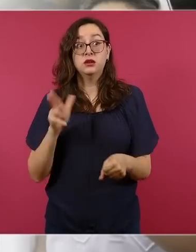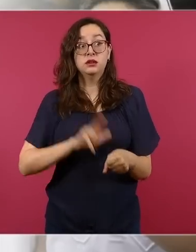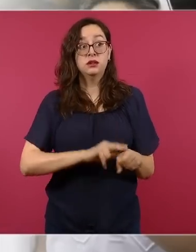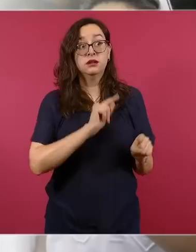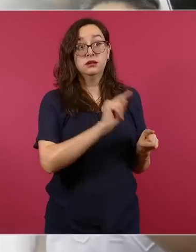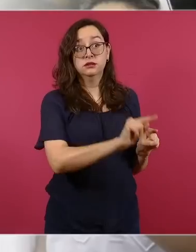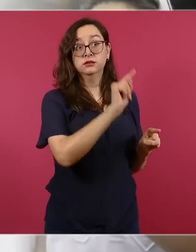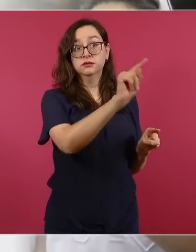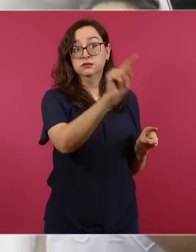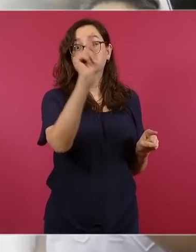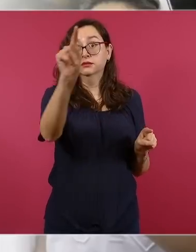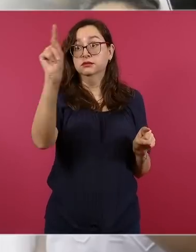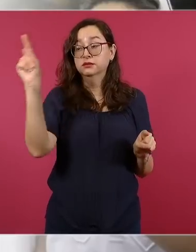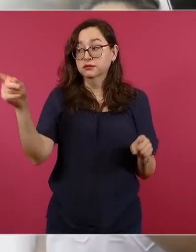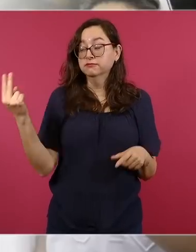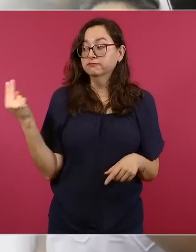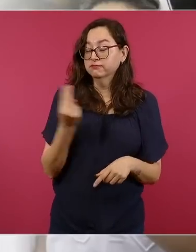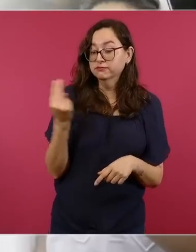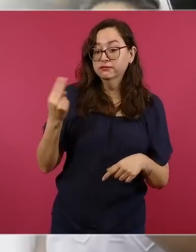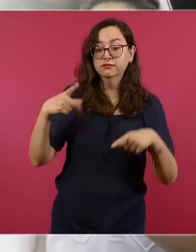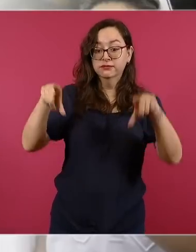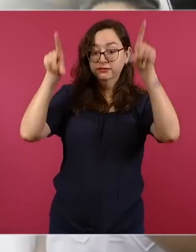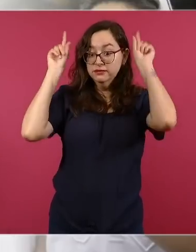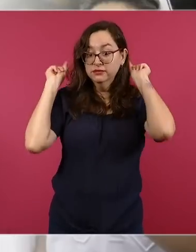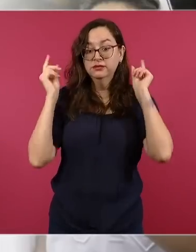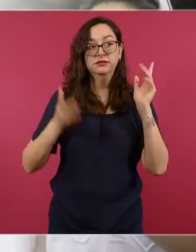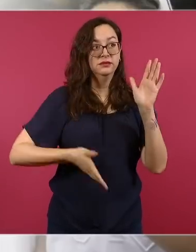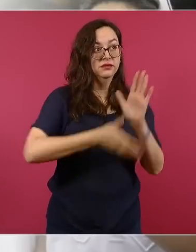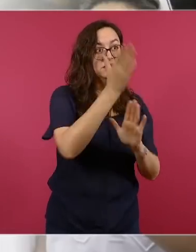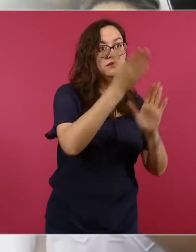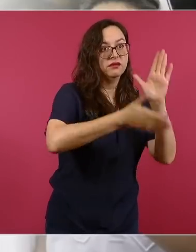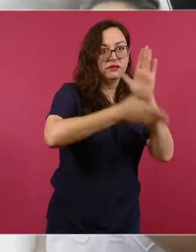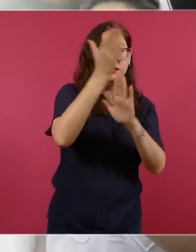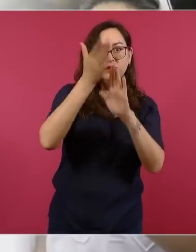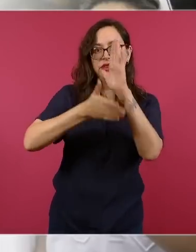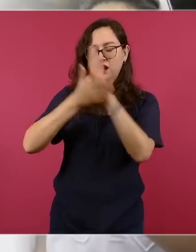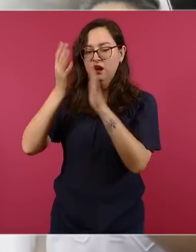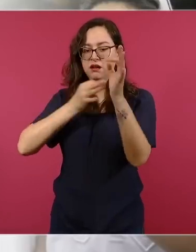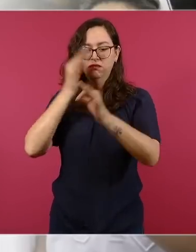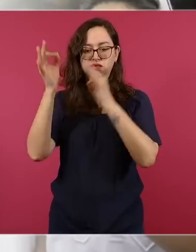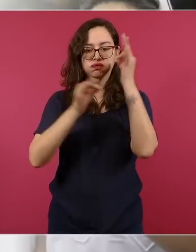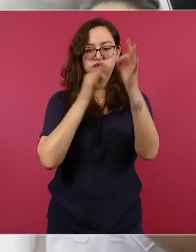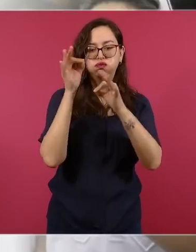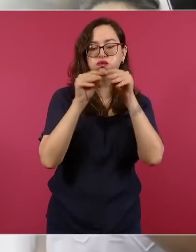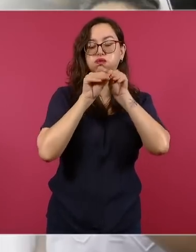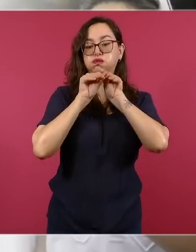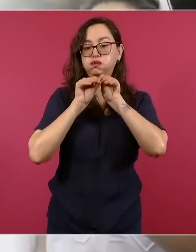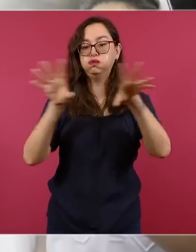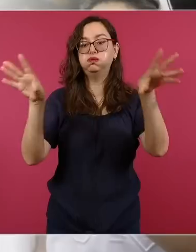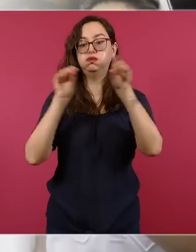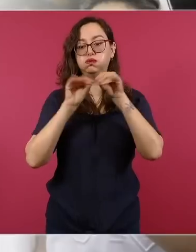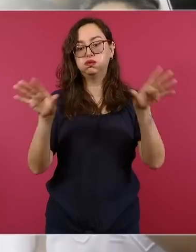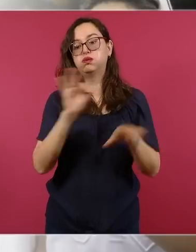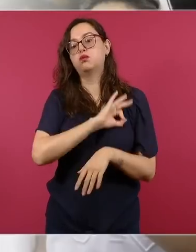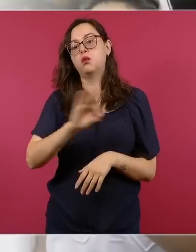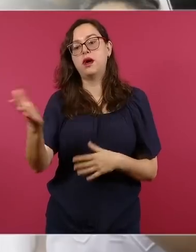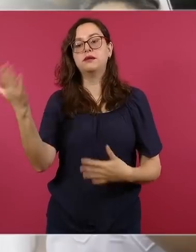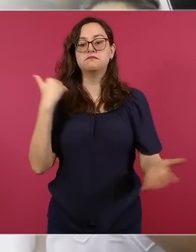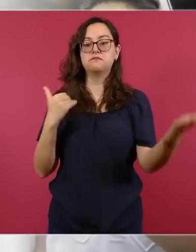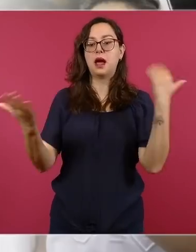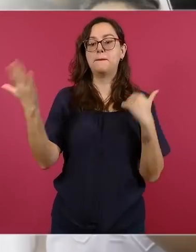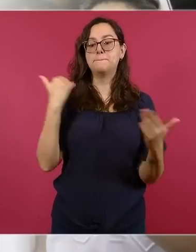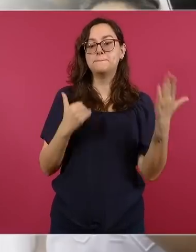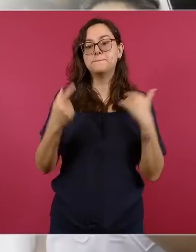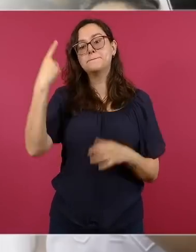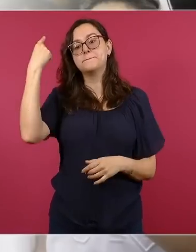porque nos hacen falta todavía registros. Creemos que dando una buena difusión podemos contar con las enfermeras y enfermeros